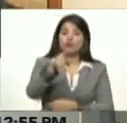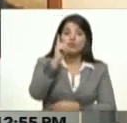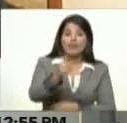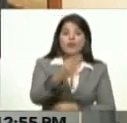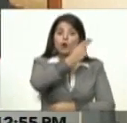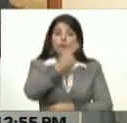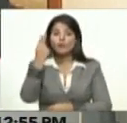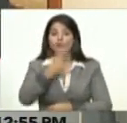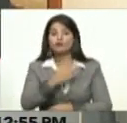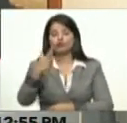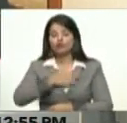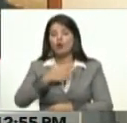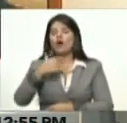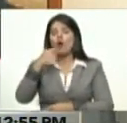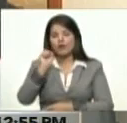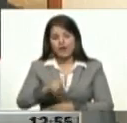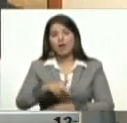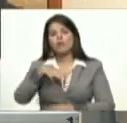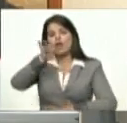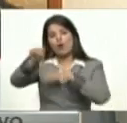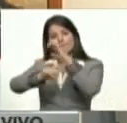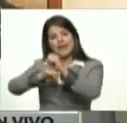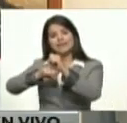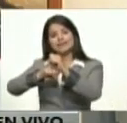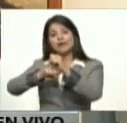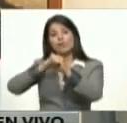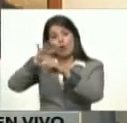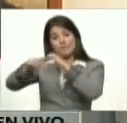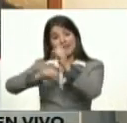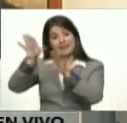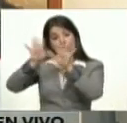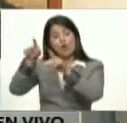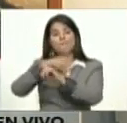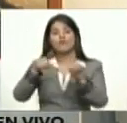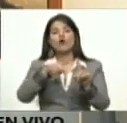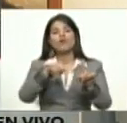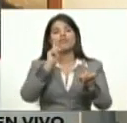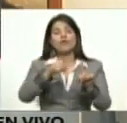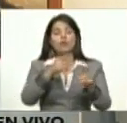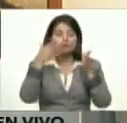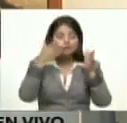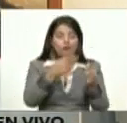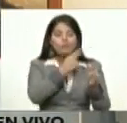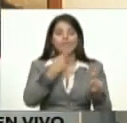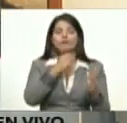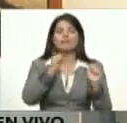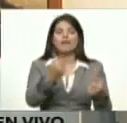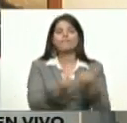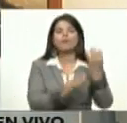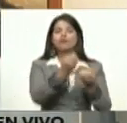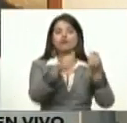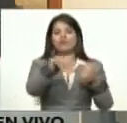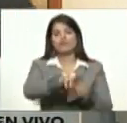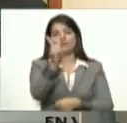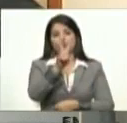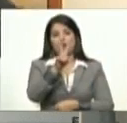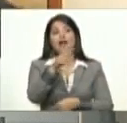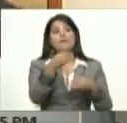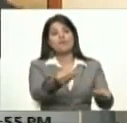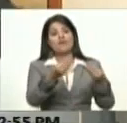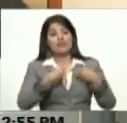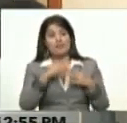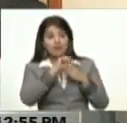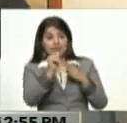compromiso de producción con el país para recibir las divisas, para que tenga los insumos, la materia prima, los bienes de capital,